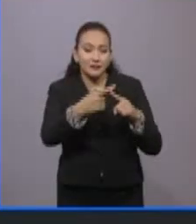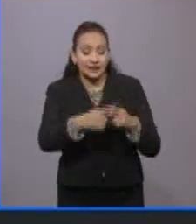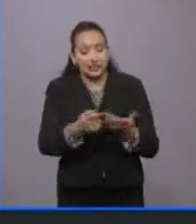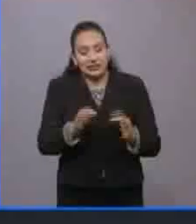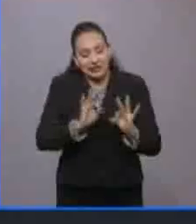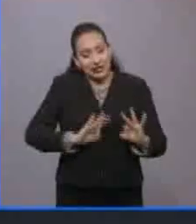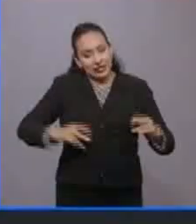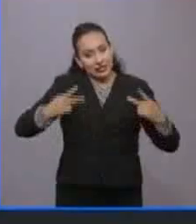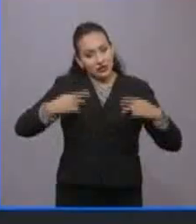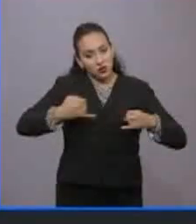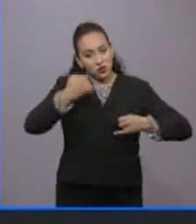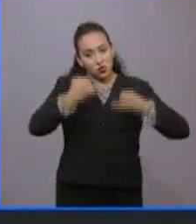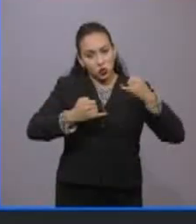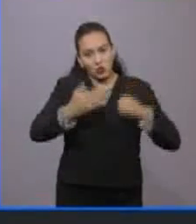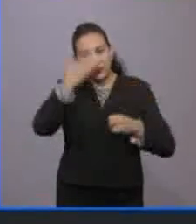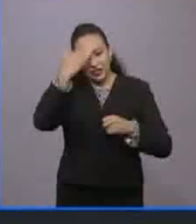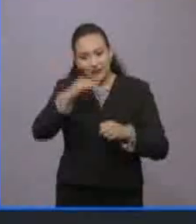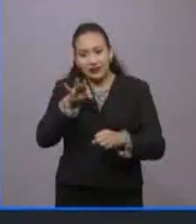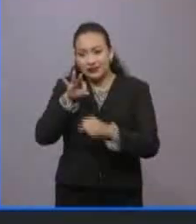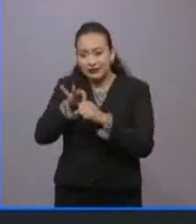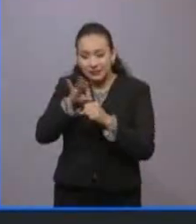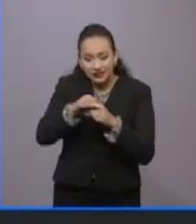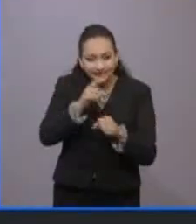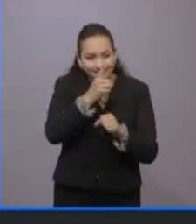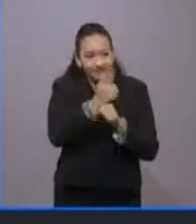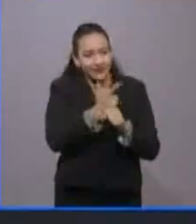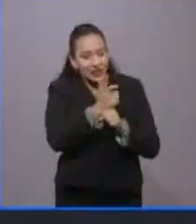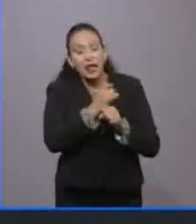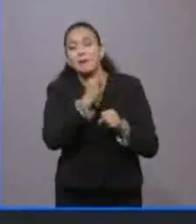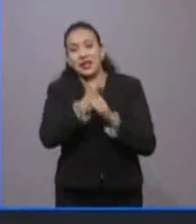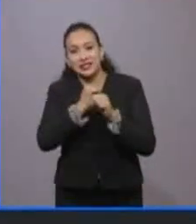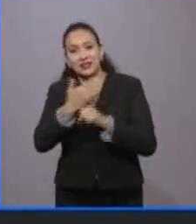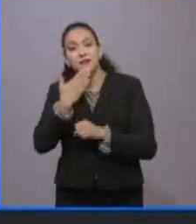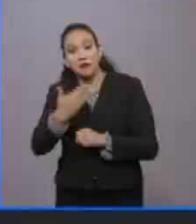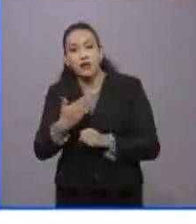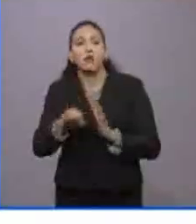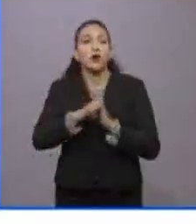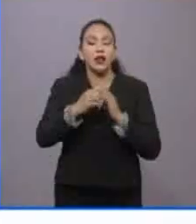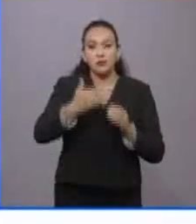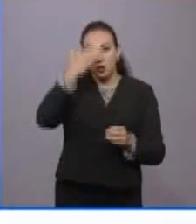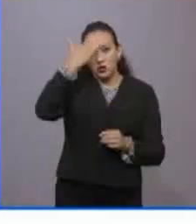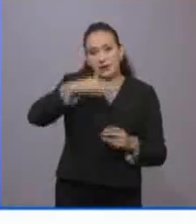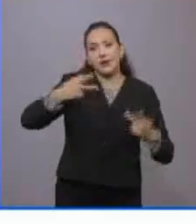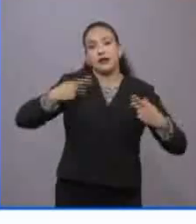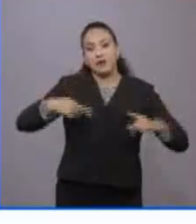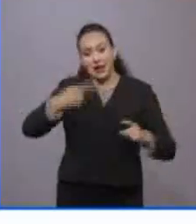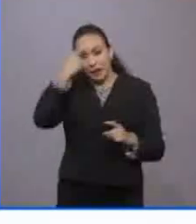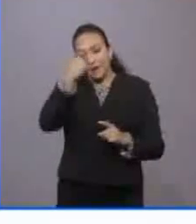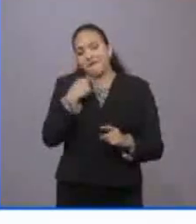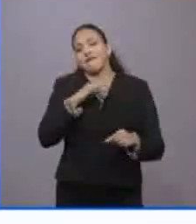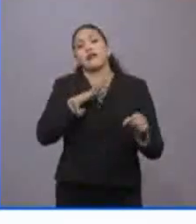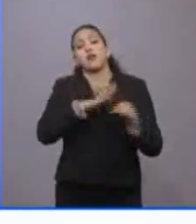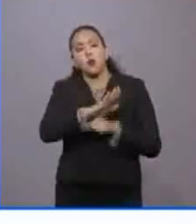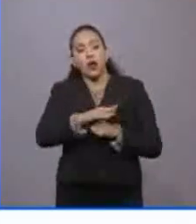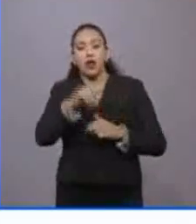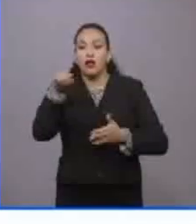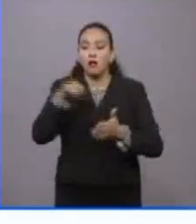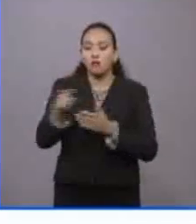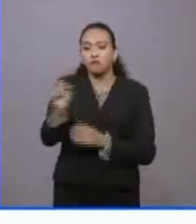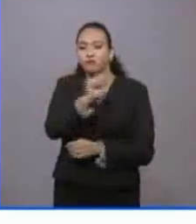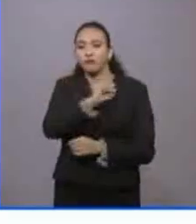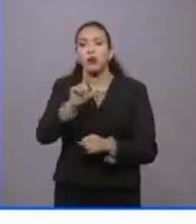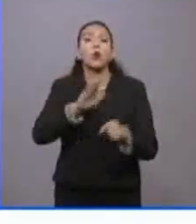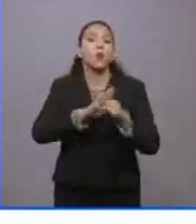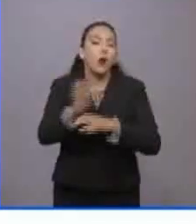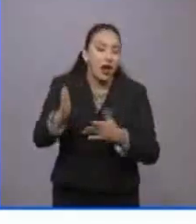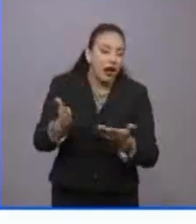las y los jueces postulantes y los criterios que han aplicado, su trayectoria laboral, sus áreas de especialización y su postura